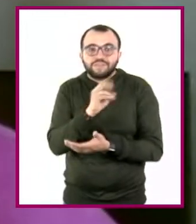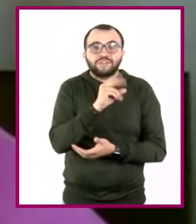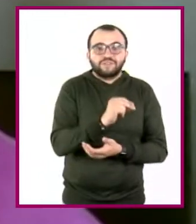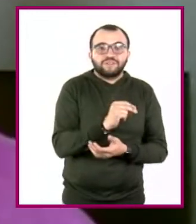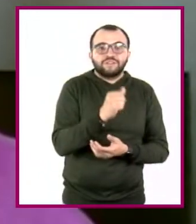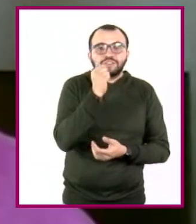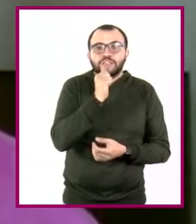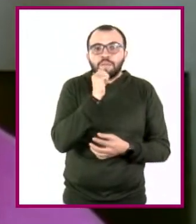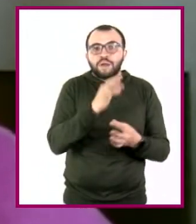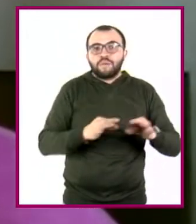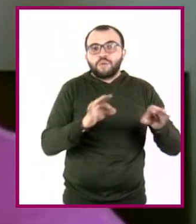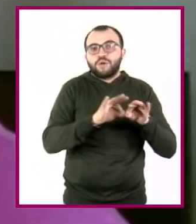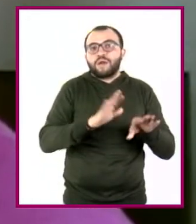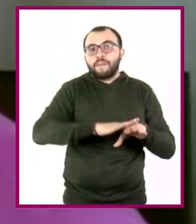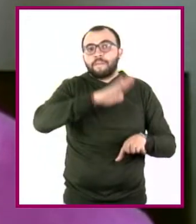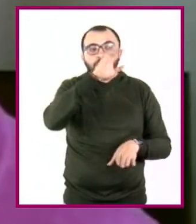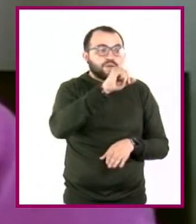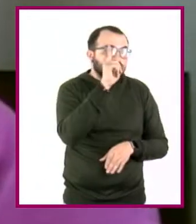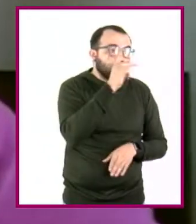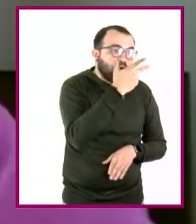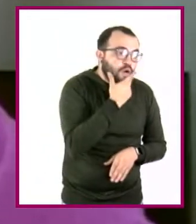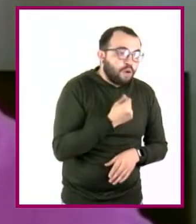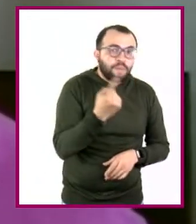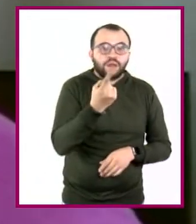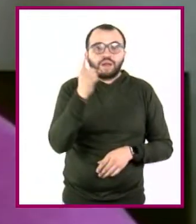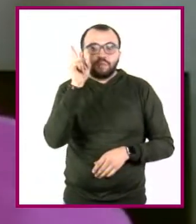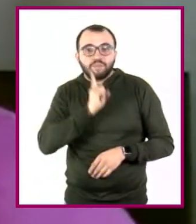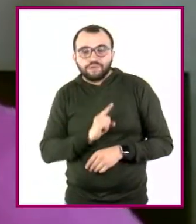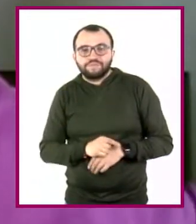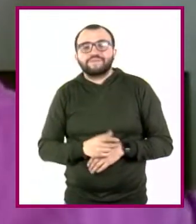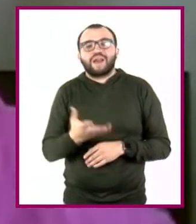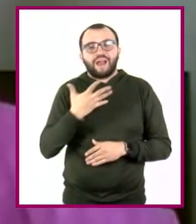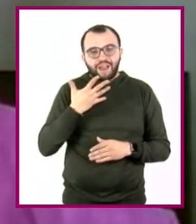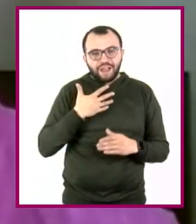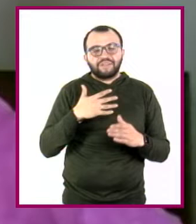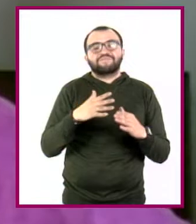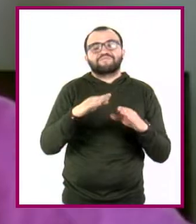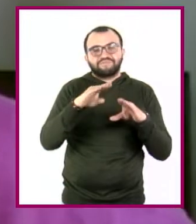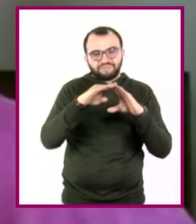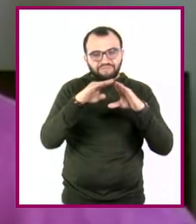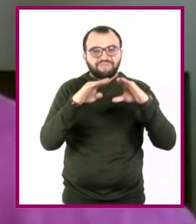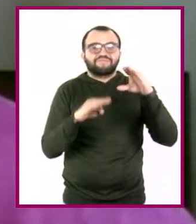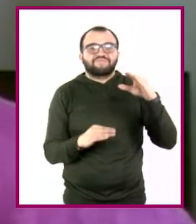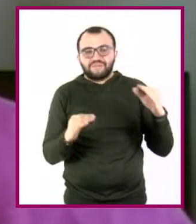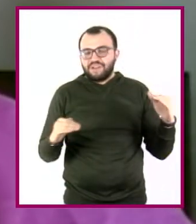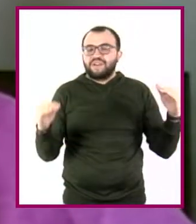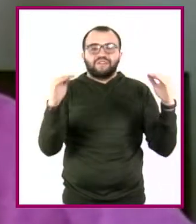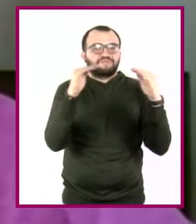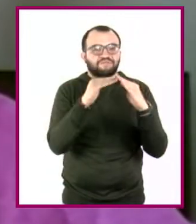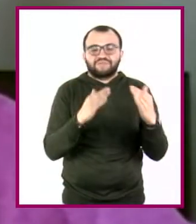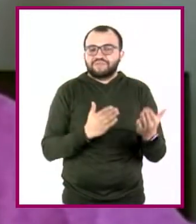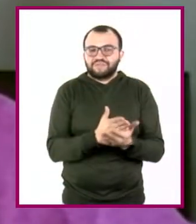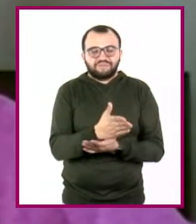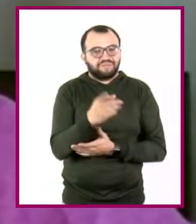del hombre, la del niño sobre la niña. Entonces sí hay rezagos en términos de equidad y de acceso. Y